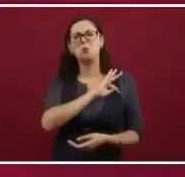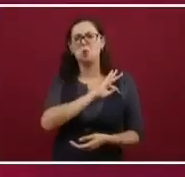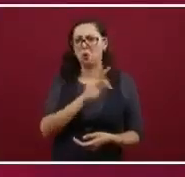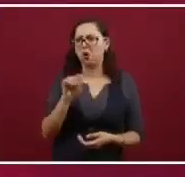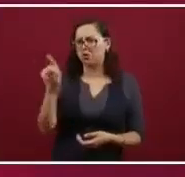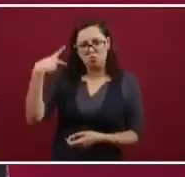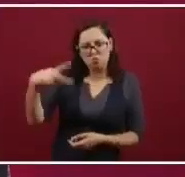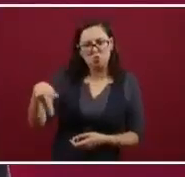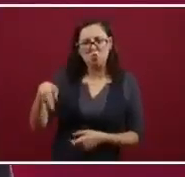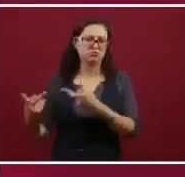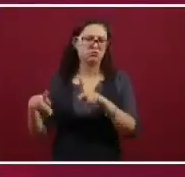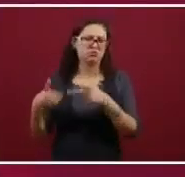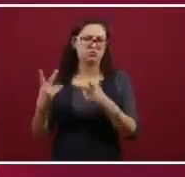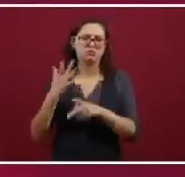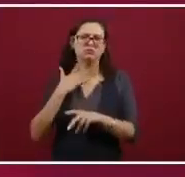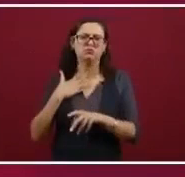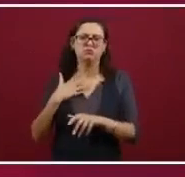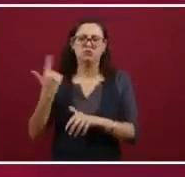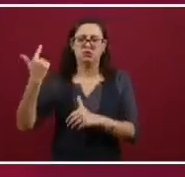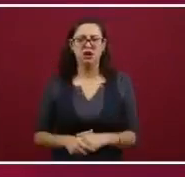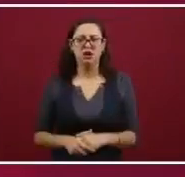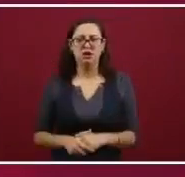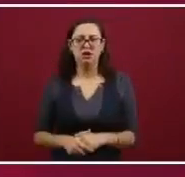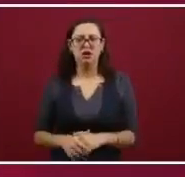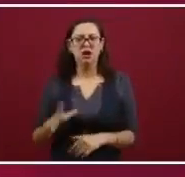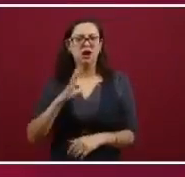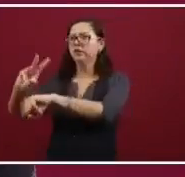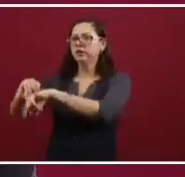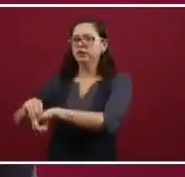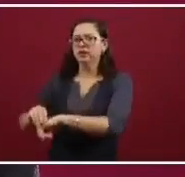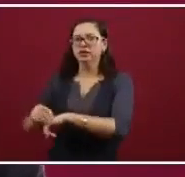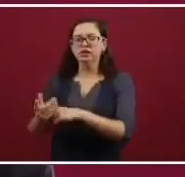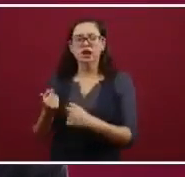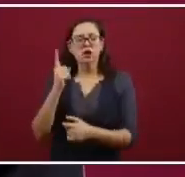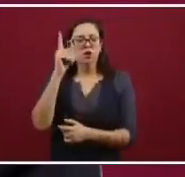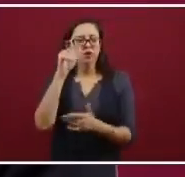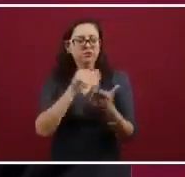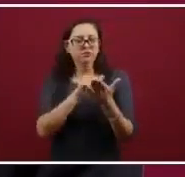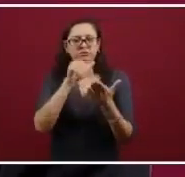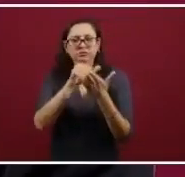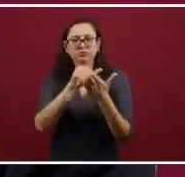gobiernos municipales. Ya hay otorgados permisos por